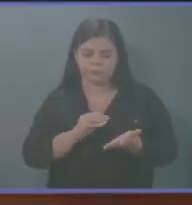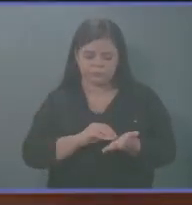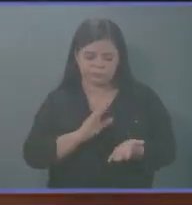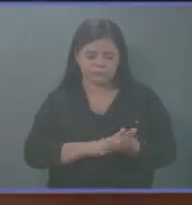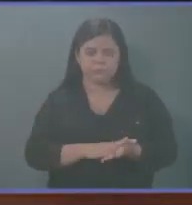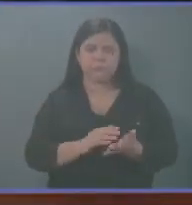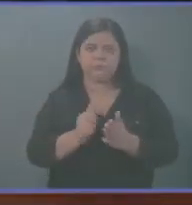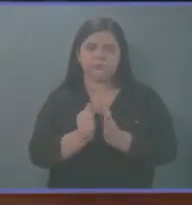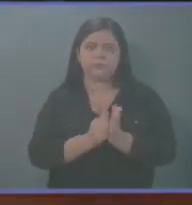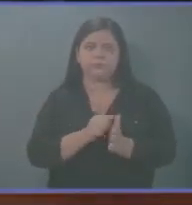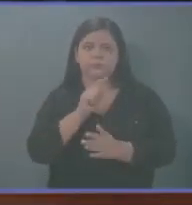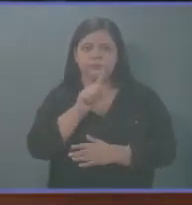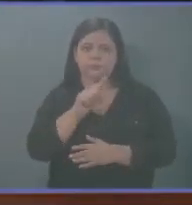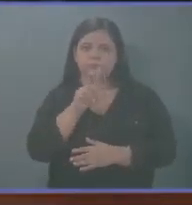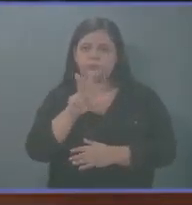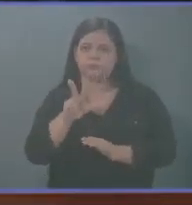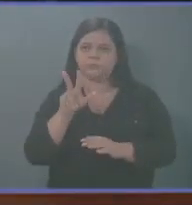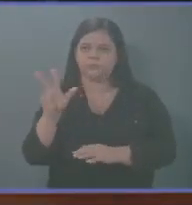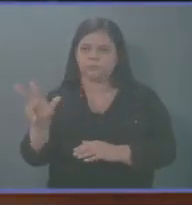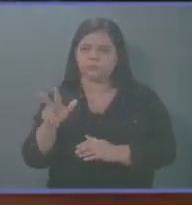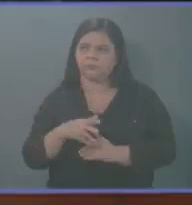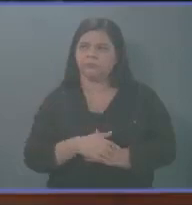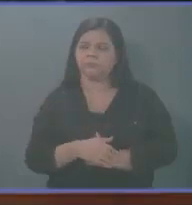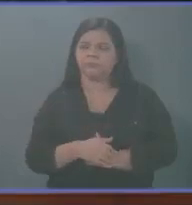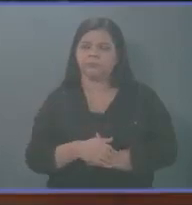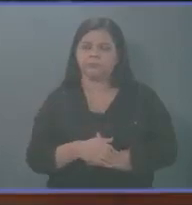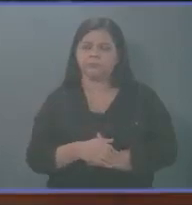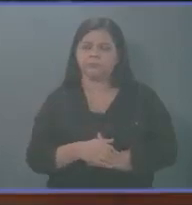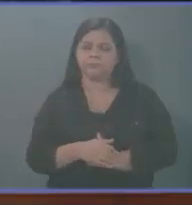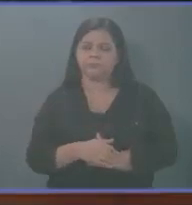así dice el artículo 133.